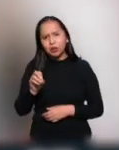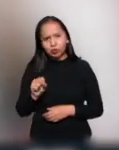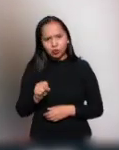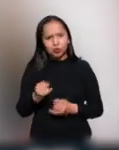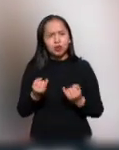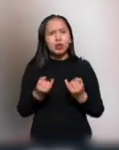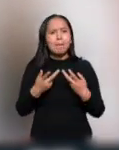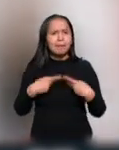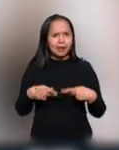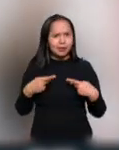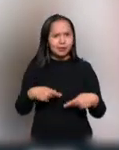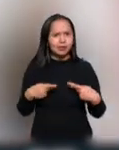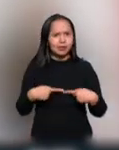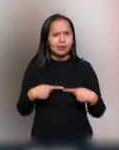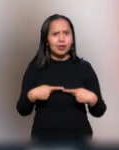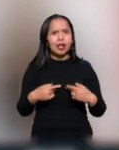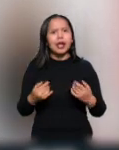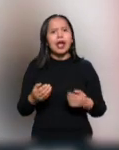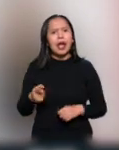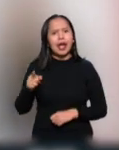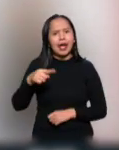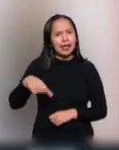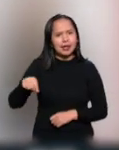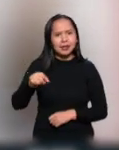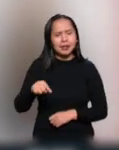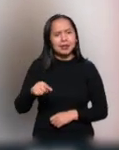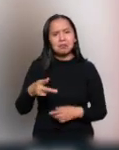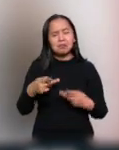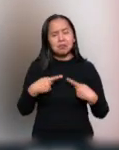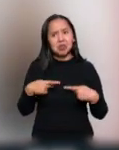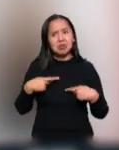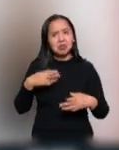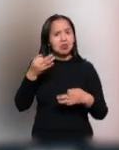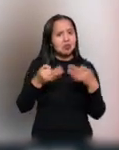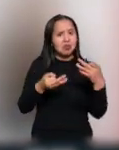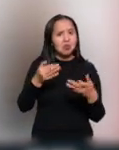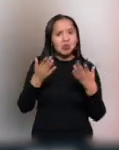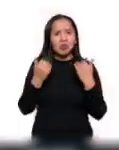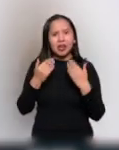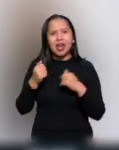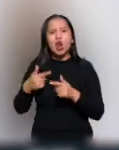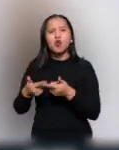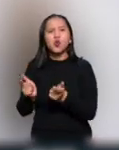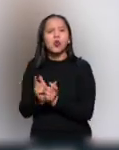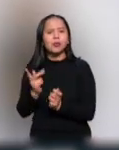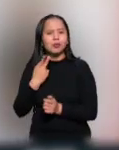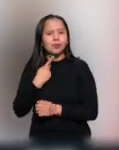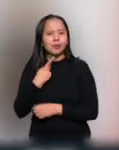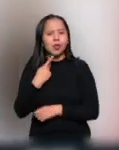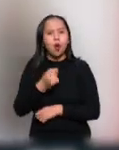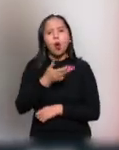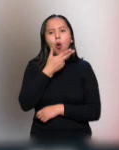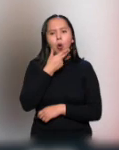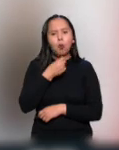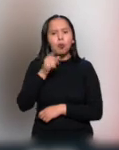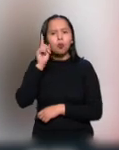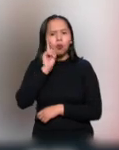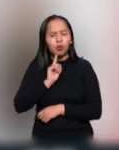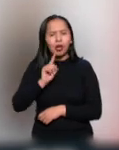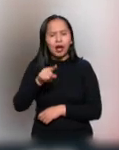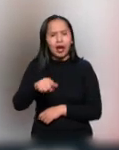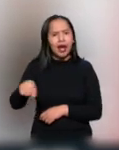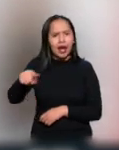de personas morales que no tienen personalidad jurídica, partidos políticos. Las y los ministros de la